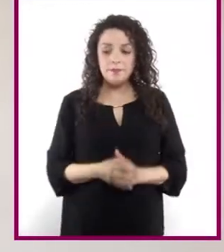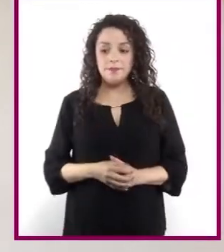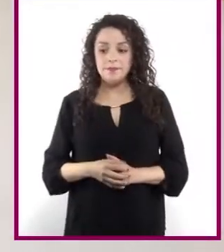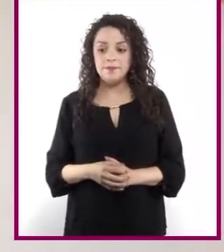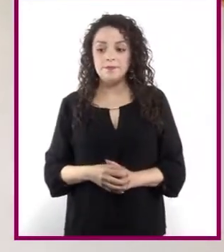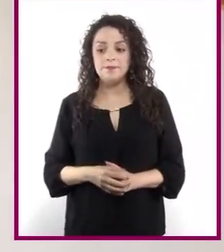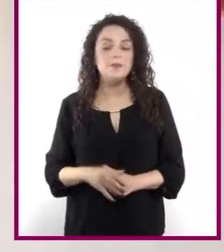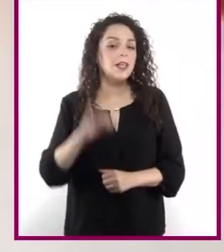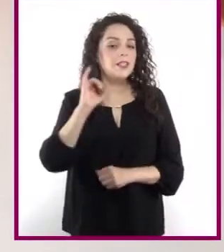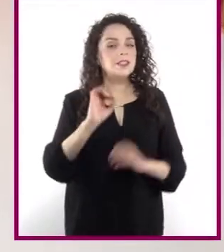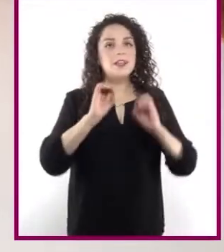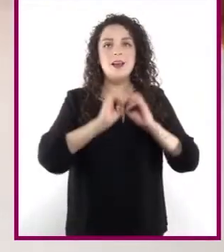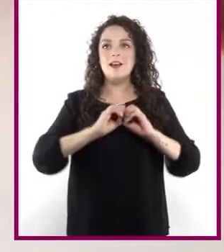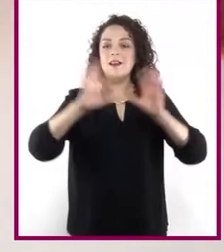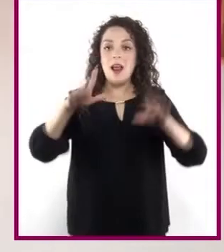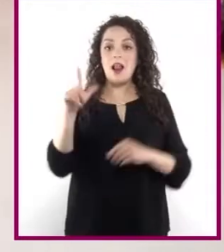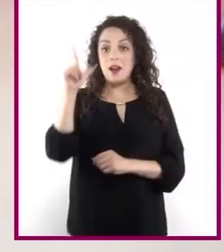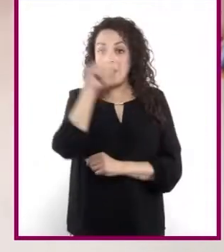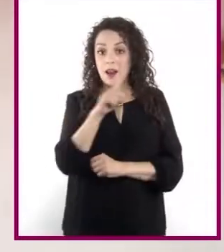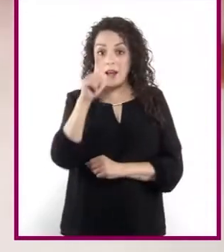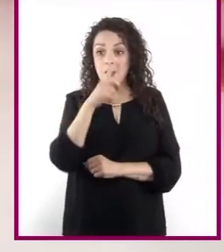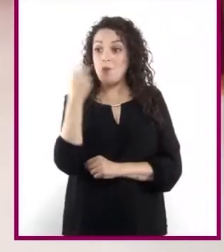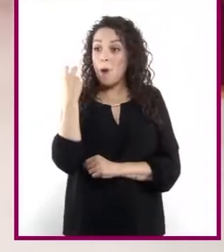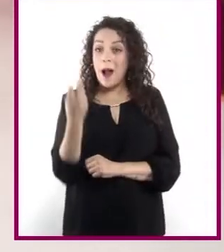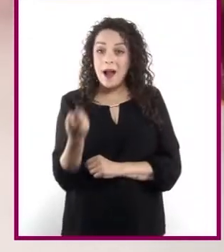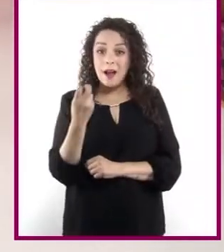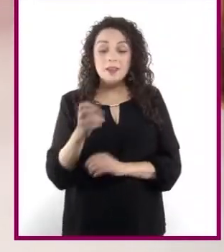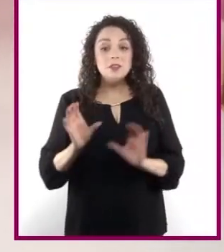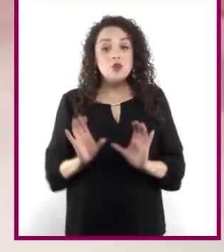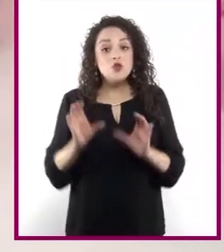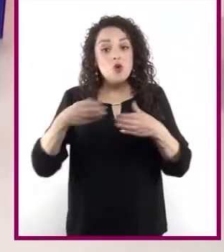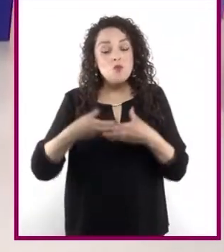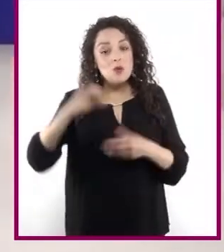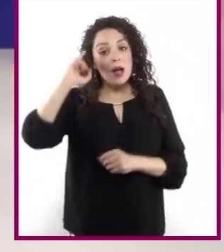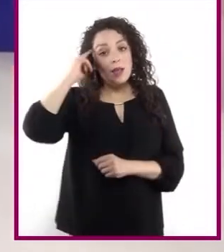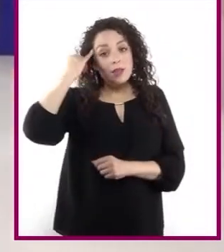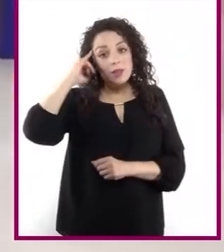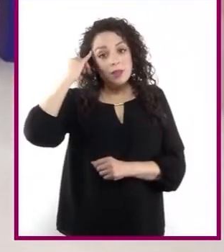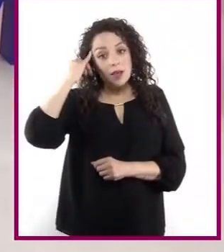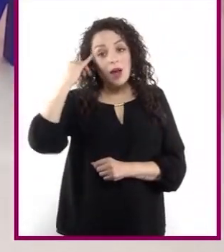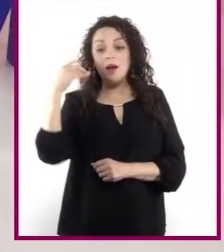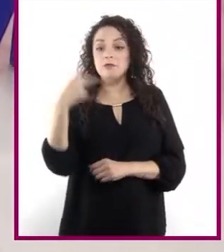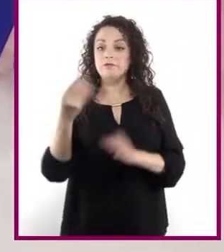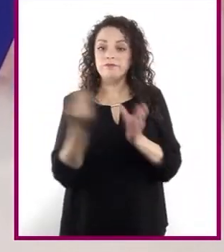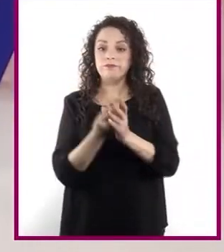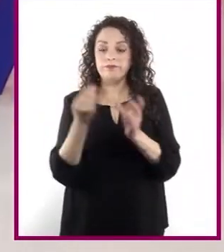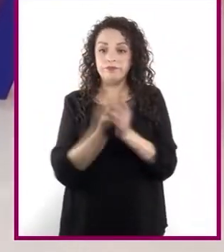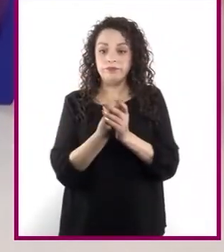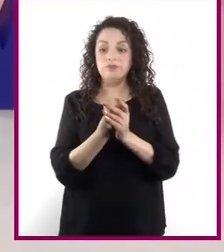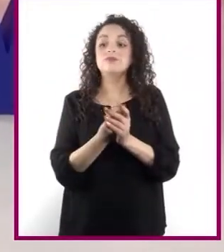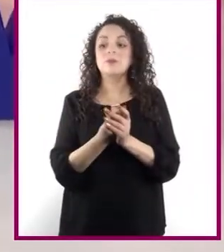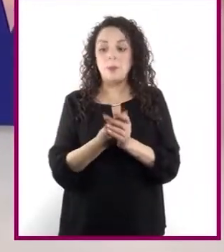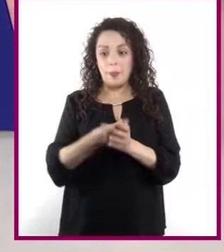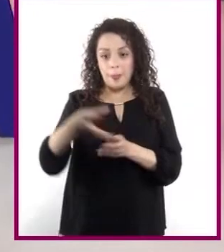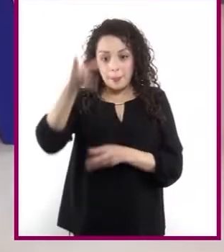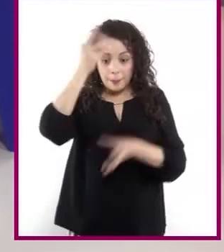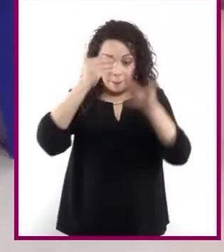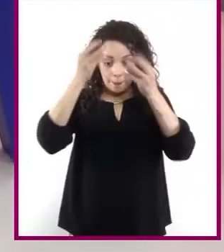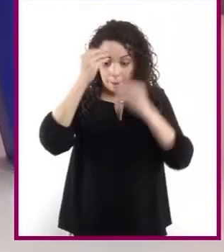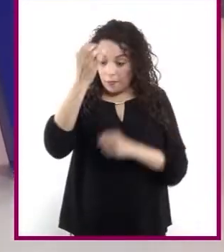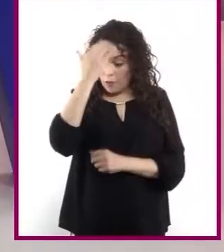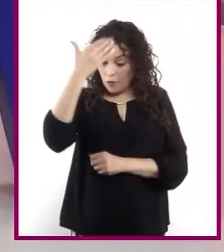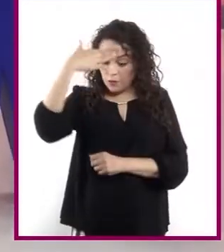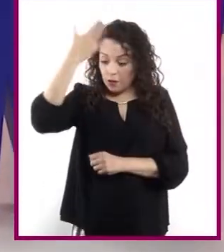Claro, la lengua es uno de los medios por el cual las comunidades indígenas preservan sus conocimientos que son transmitidos